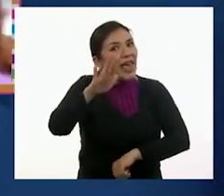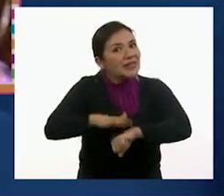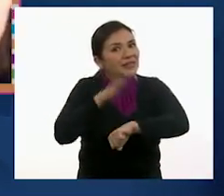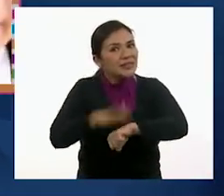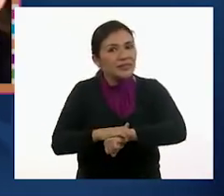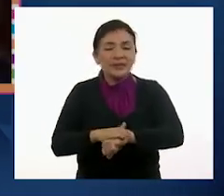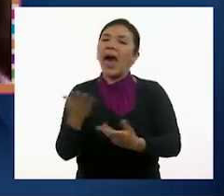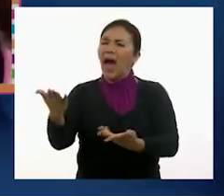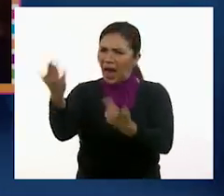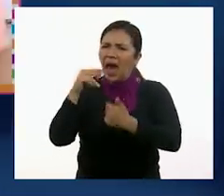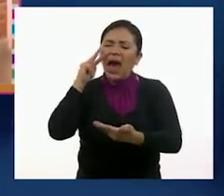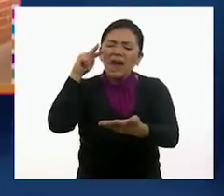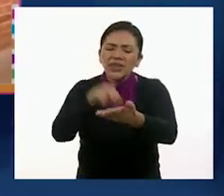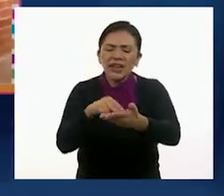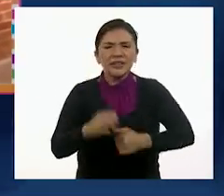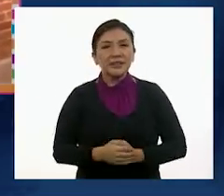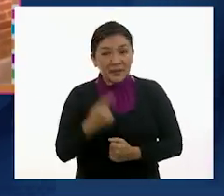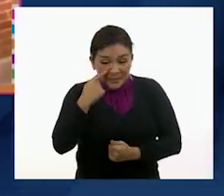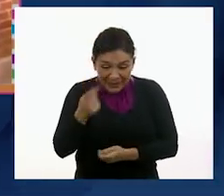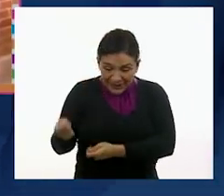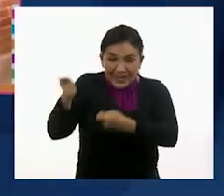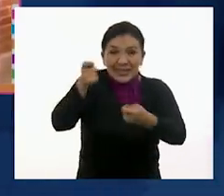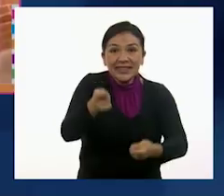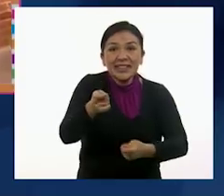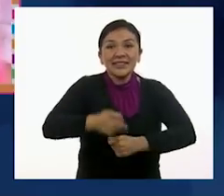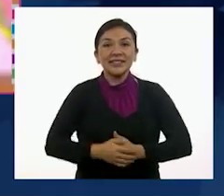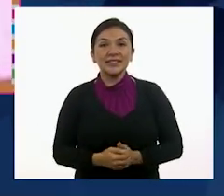A ver. Mira, pa.